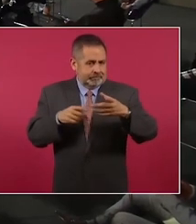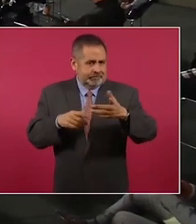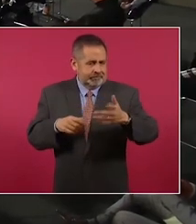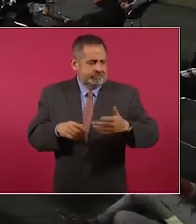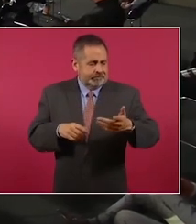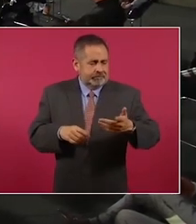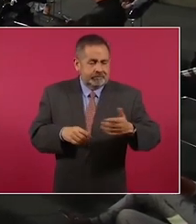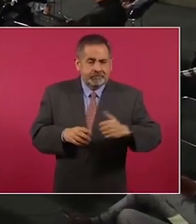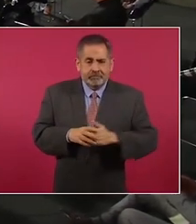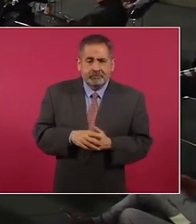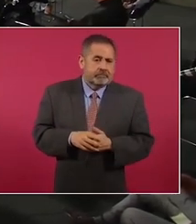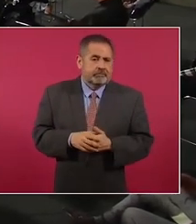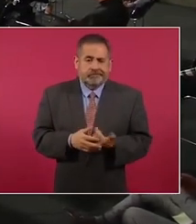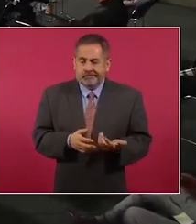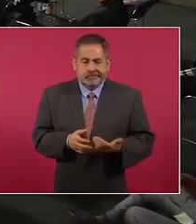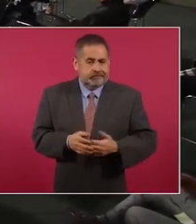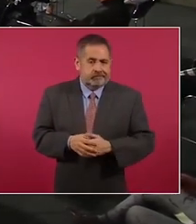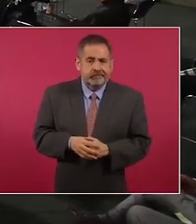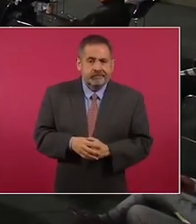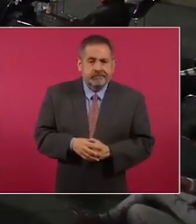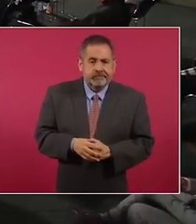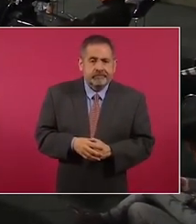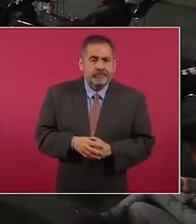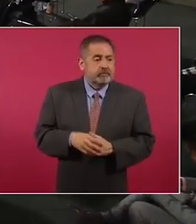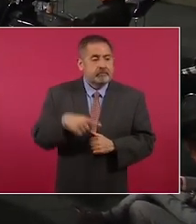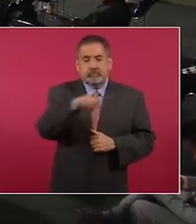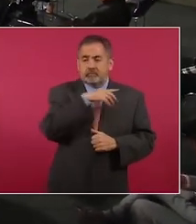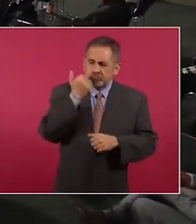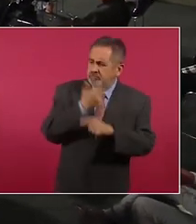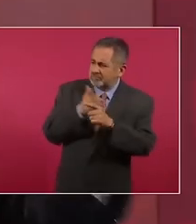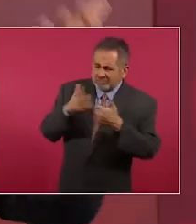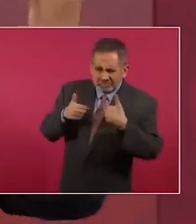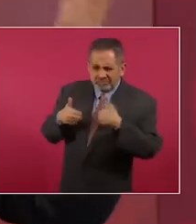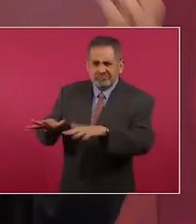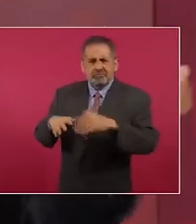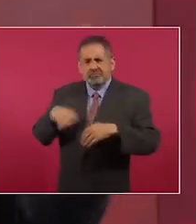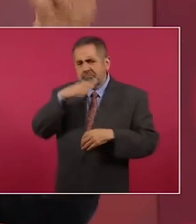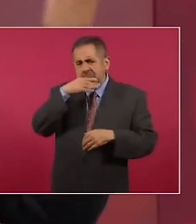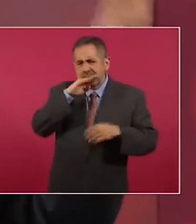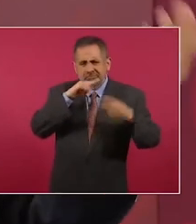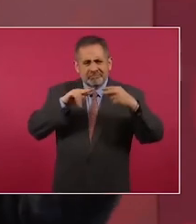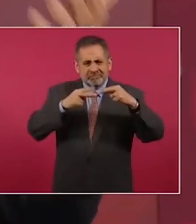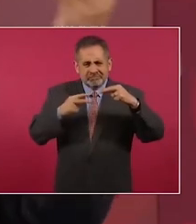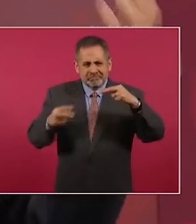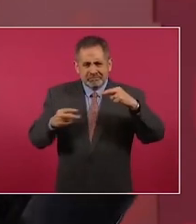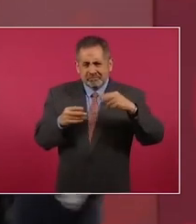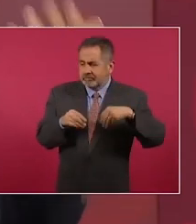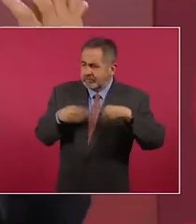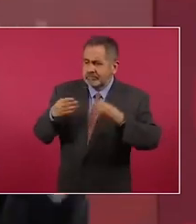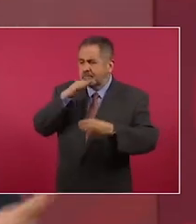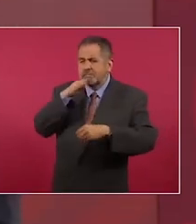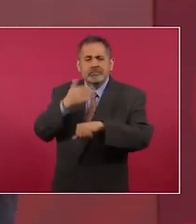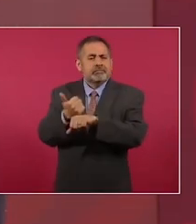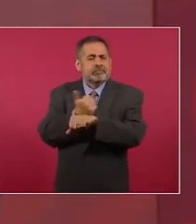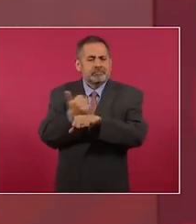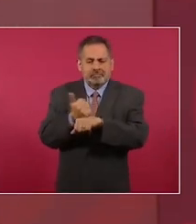que quisieran que se permitiera la entrada del maíz amarillo